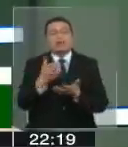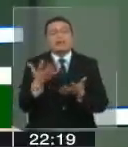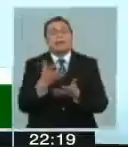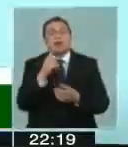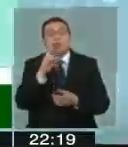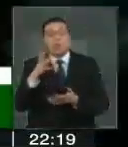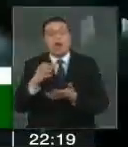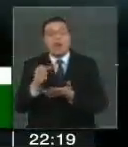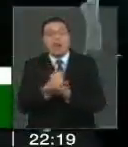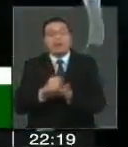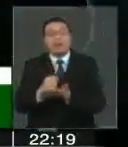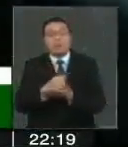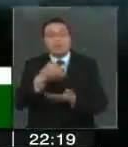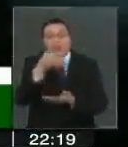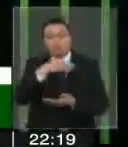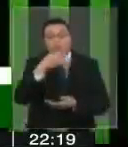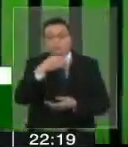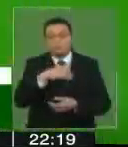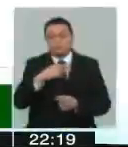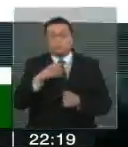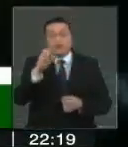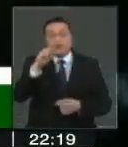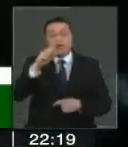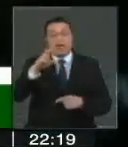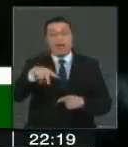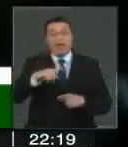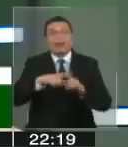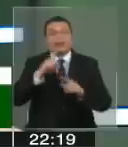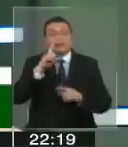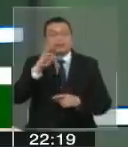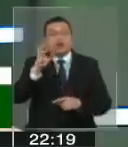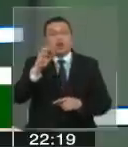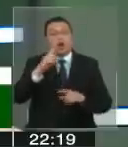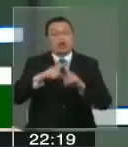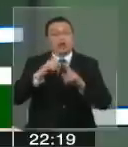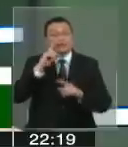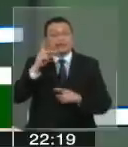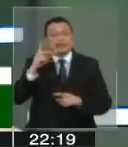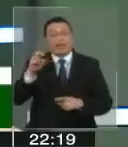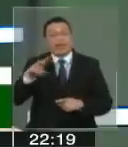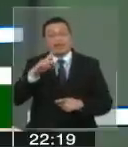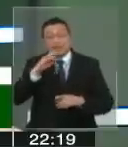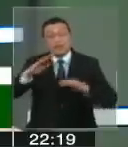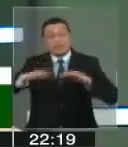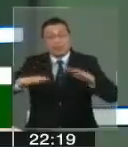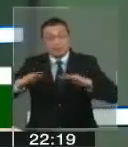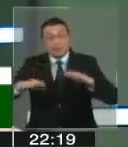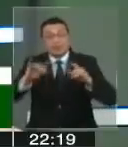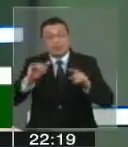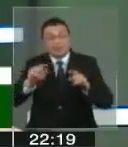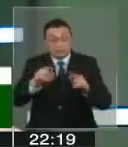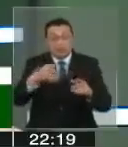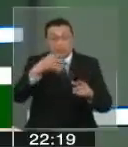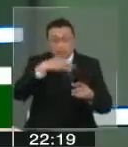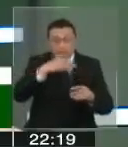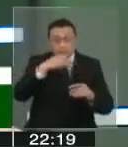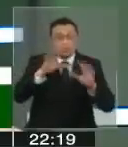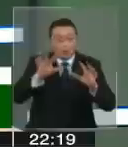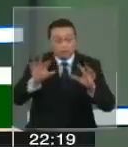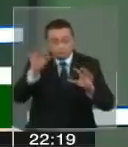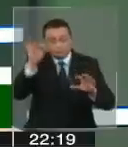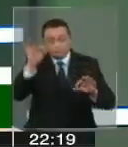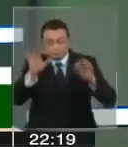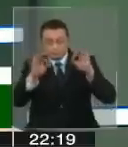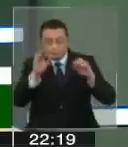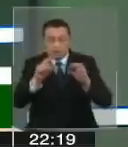ocupan en el caso del síndrome de Angelman? Anticonvulsivantes, dependiendo del patrón eléctrico que tenga el niño y del tipo de crisis, se elige el